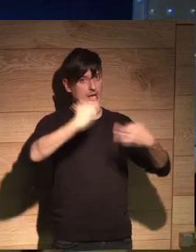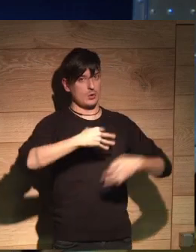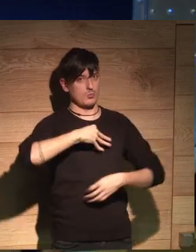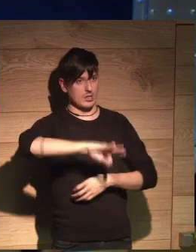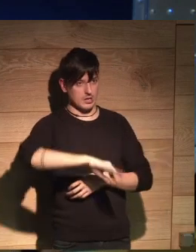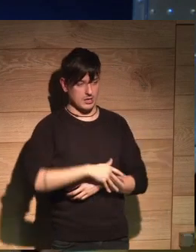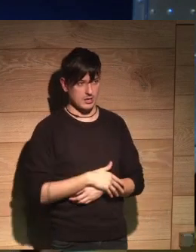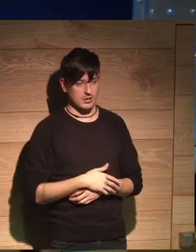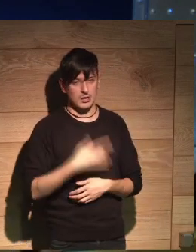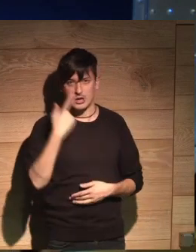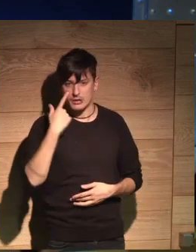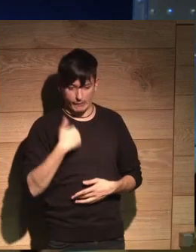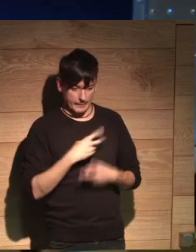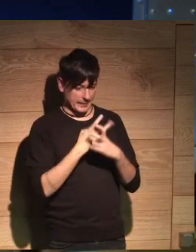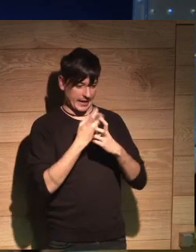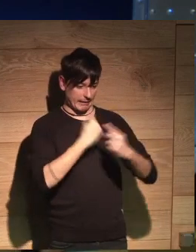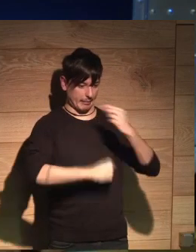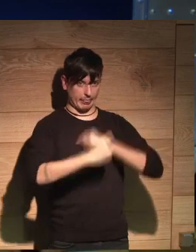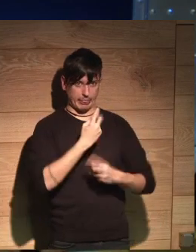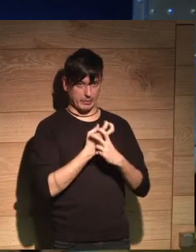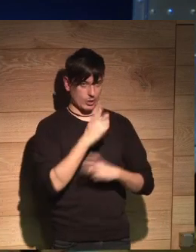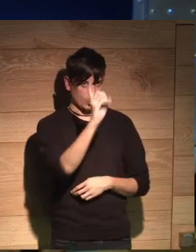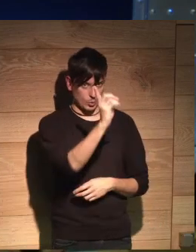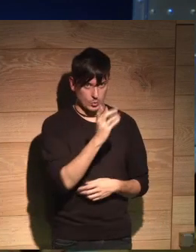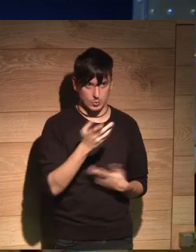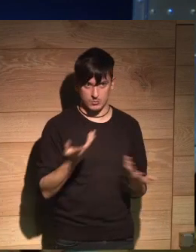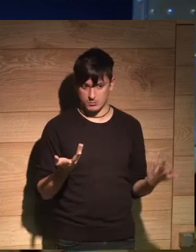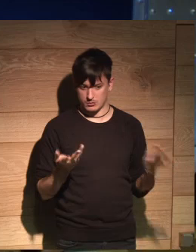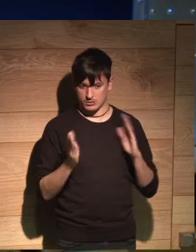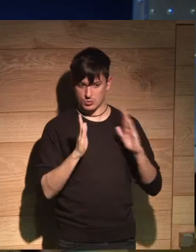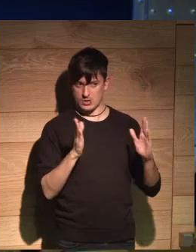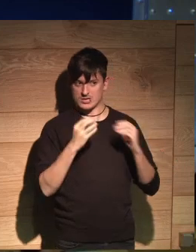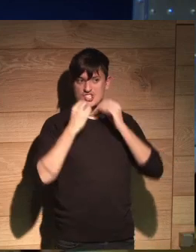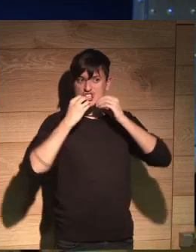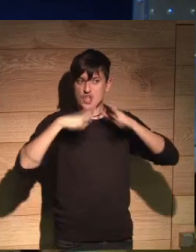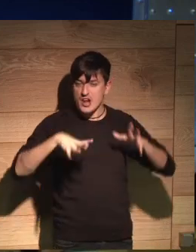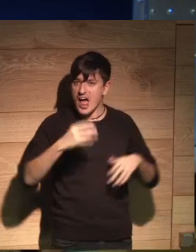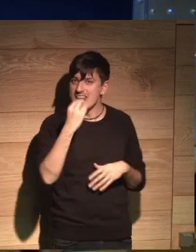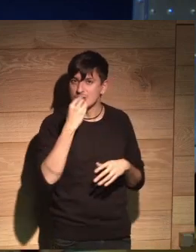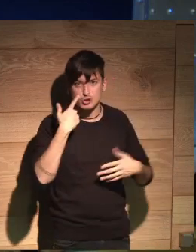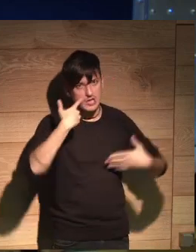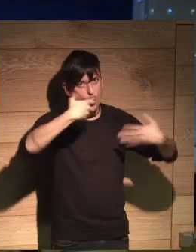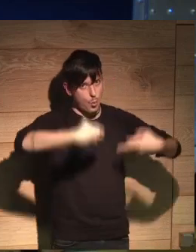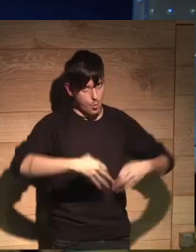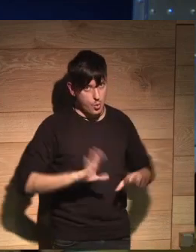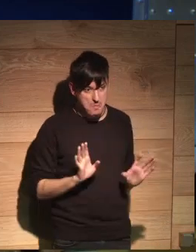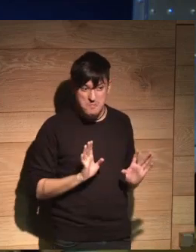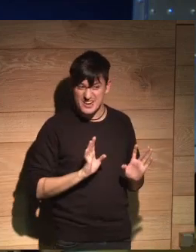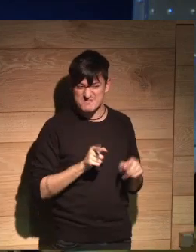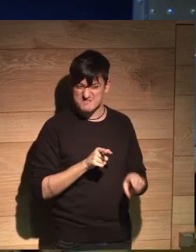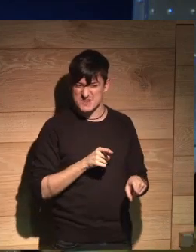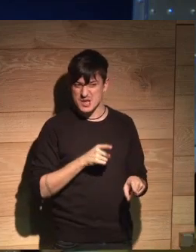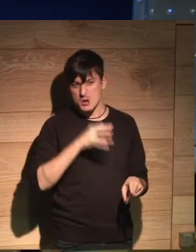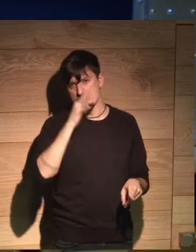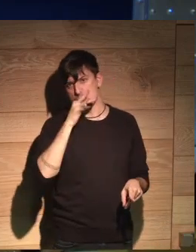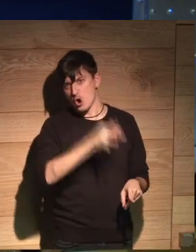Ojo, no hablo de que nos vayan a envenenar ni nada, no. Vivimos en la época de la historia que los alimentos son más seguros, pero las cosas que prometen, eso no es así. Y hay veces,